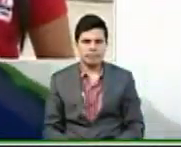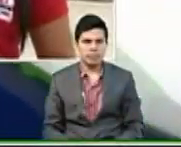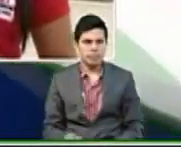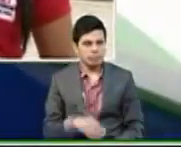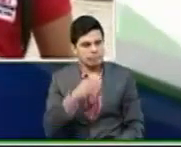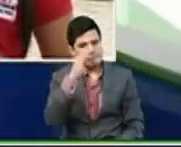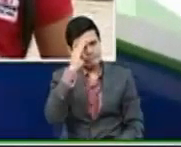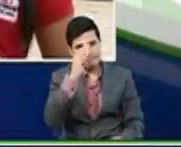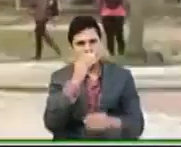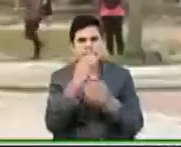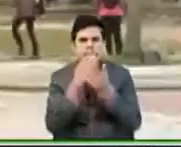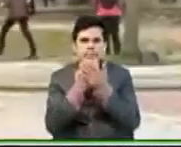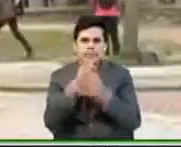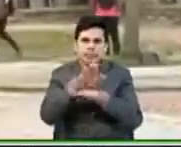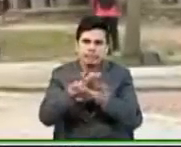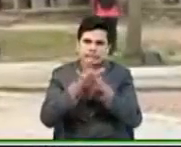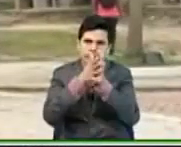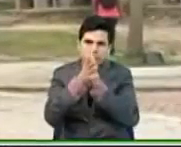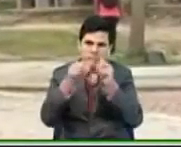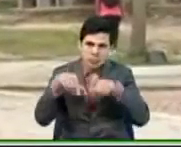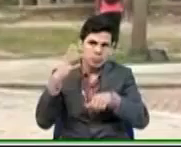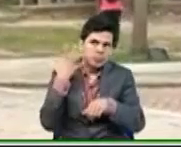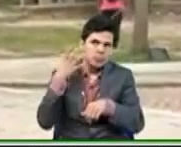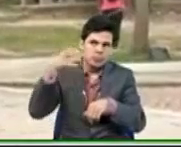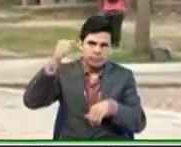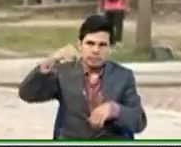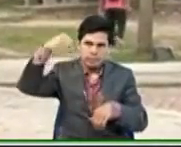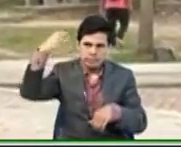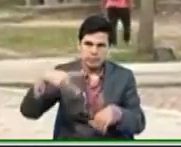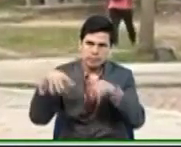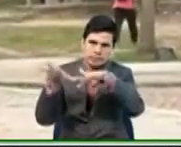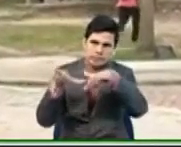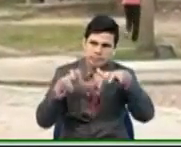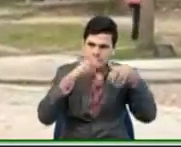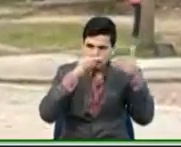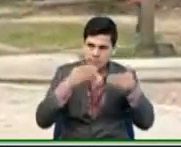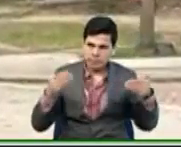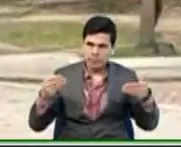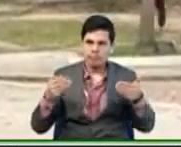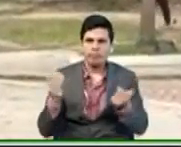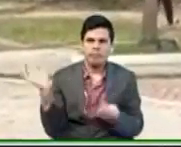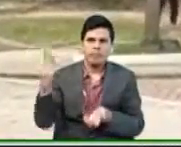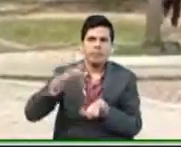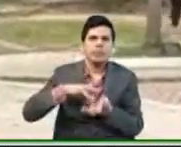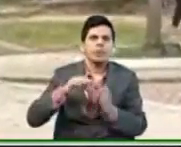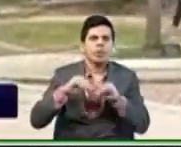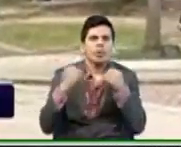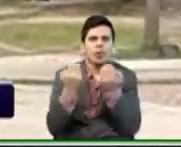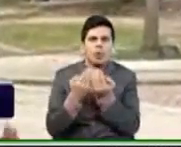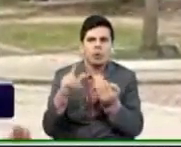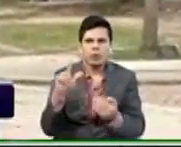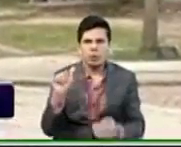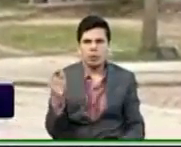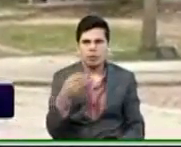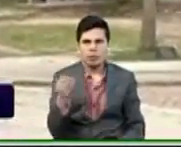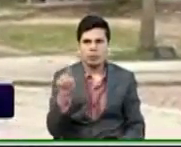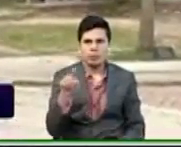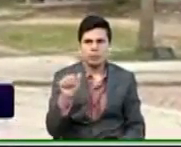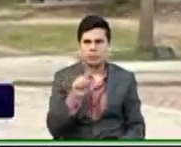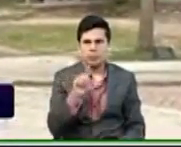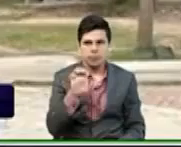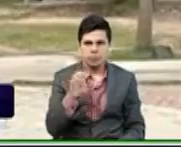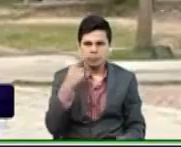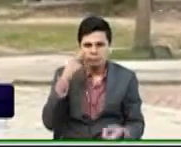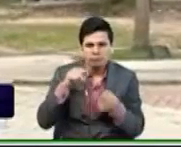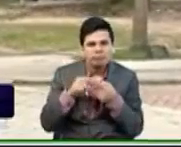Gracias, muy buenas tardes. En Ocaña se lleva a cabo la segunda cumbre ambiental infantil liderada por el Colegio La Salle. En esta oportunidad se hace